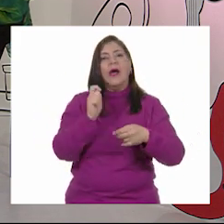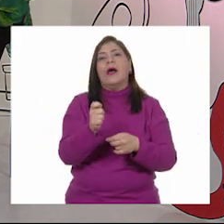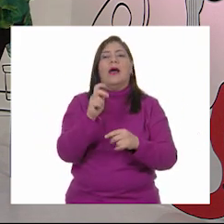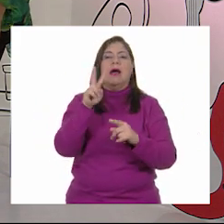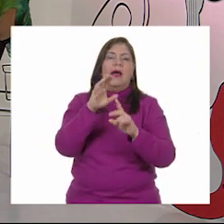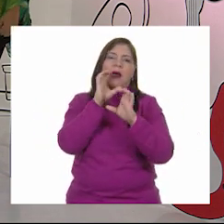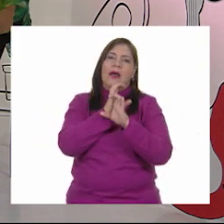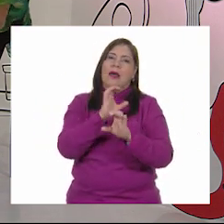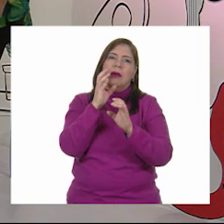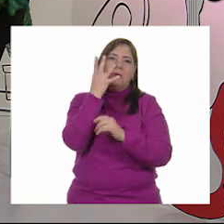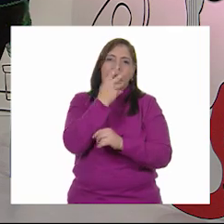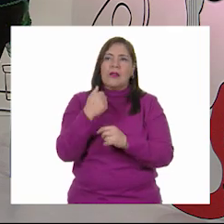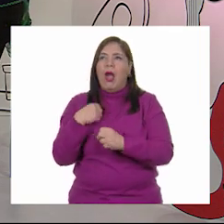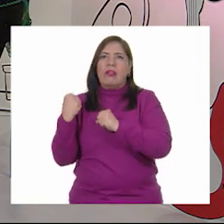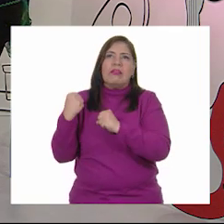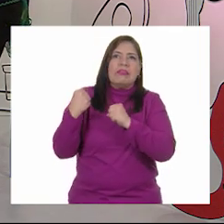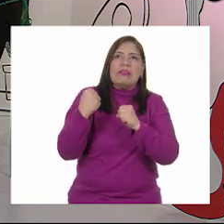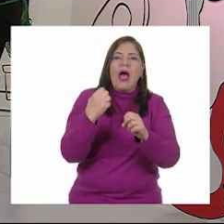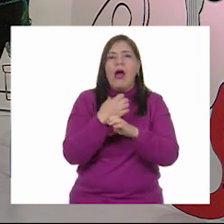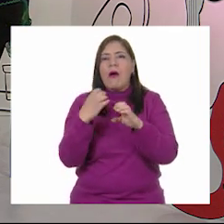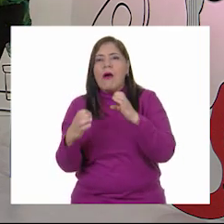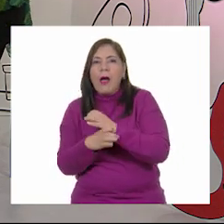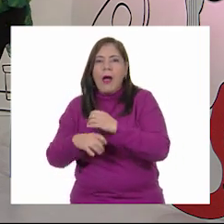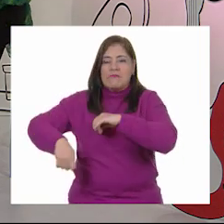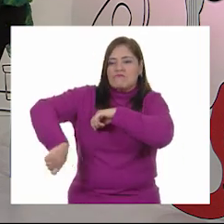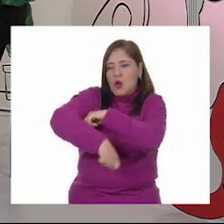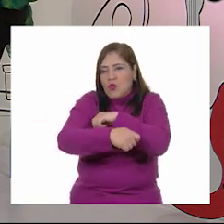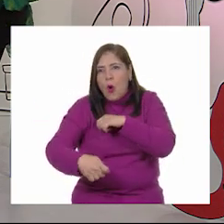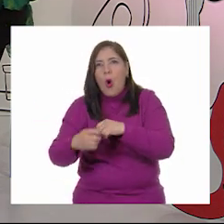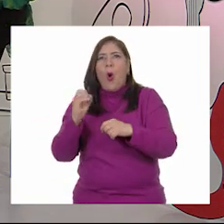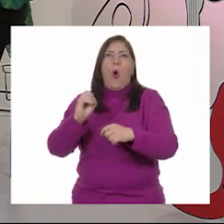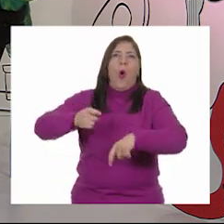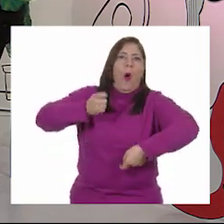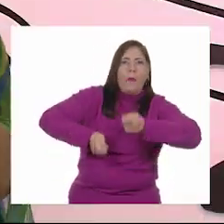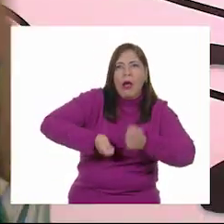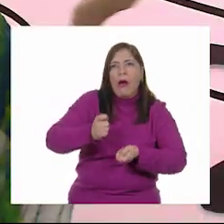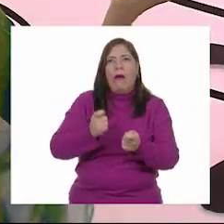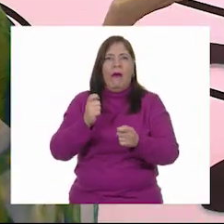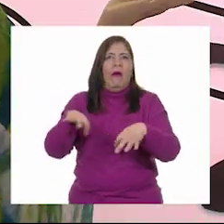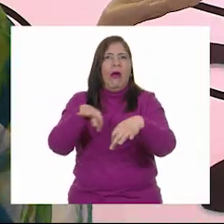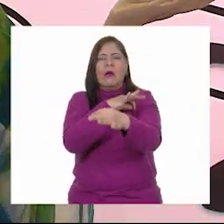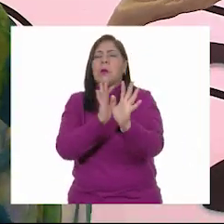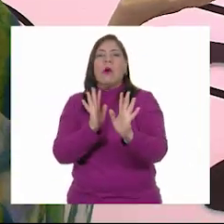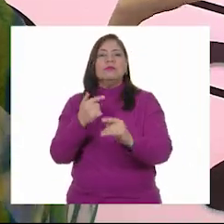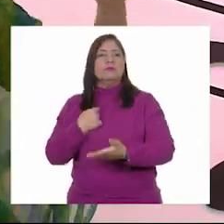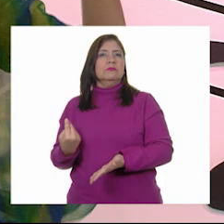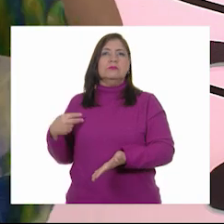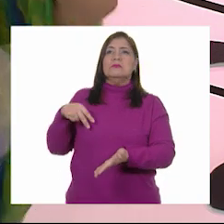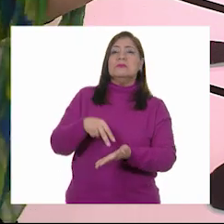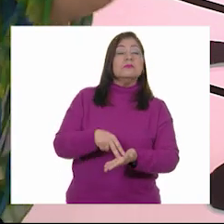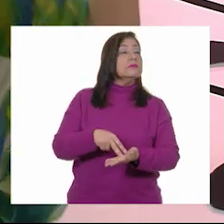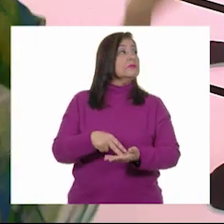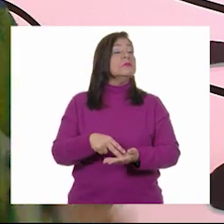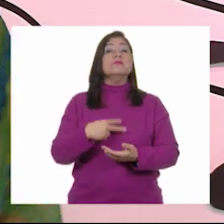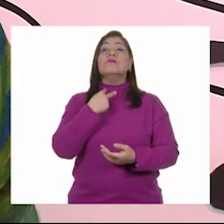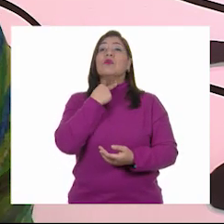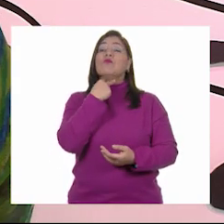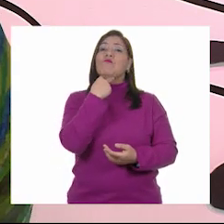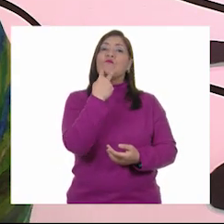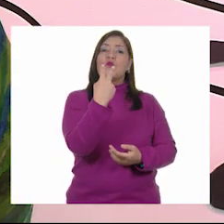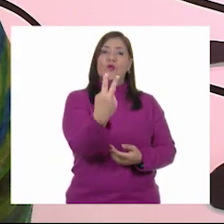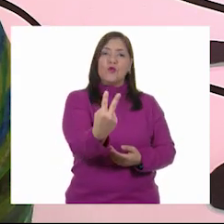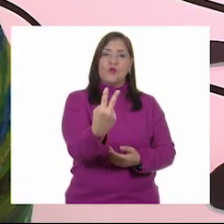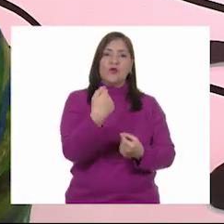hermosa, porque no tienes que estar cargando, pues, por ejemplo, con un chelo o con una batería. Llegas con tu voz y puedes cantar por el